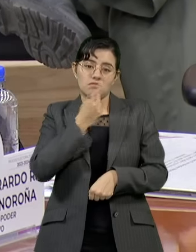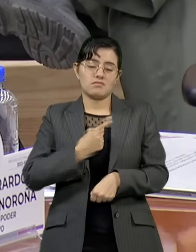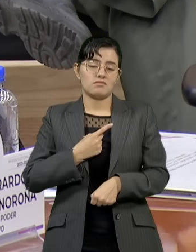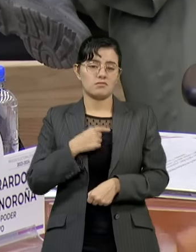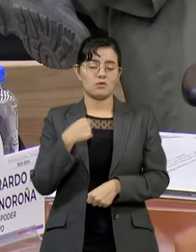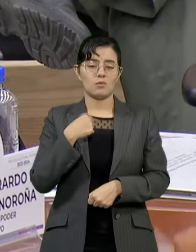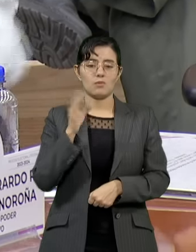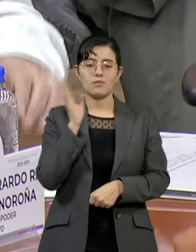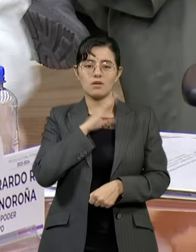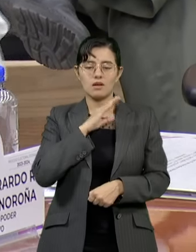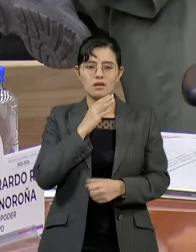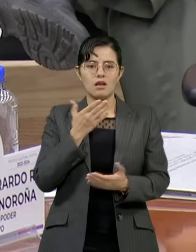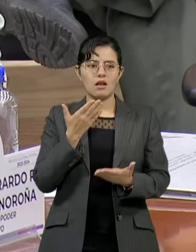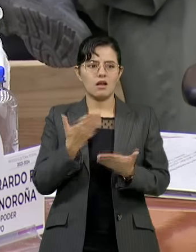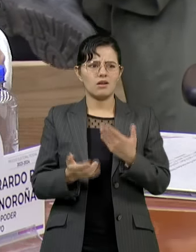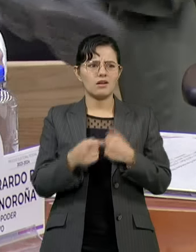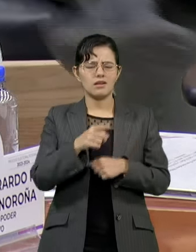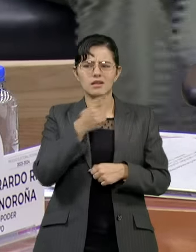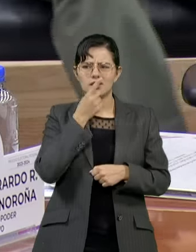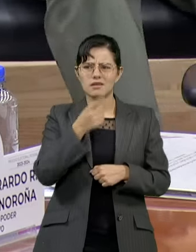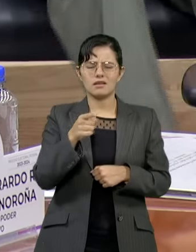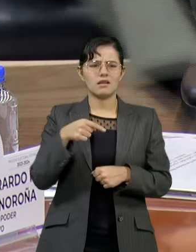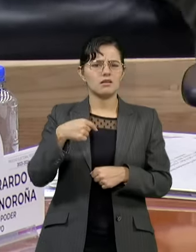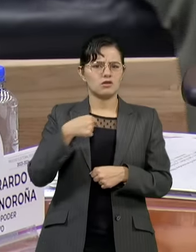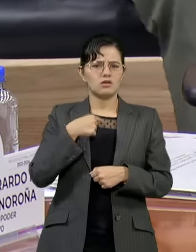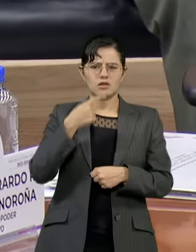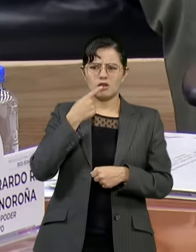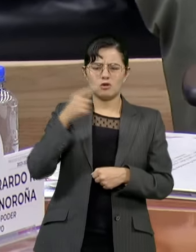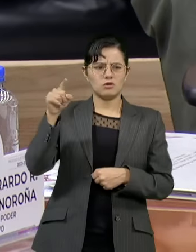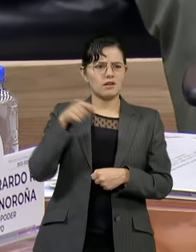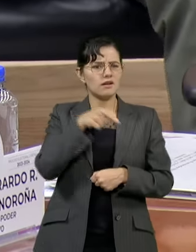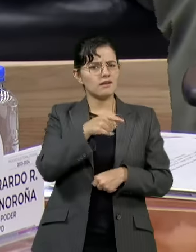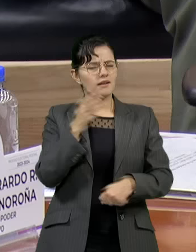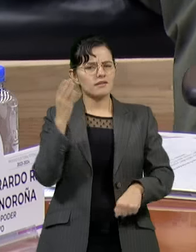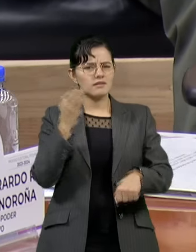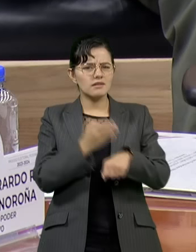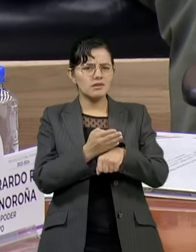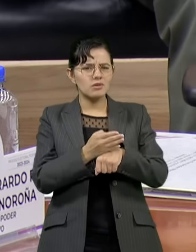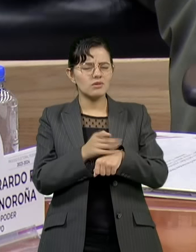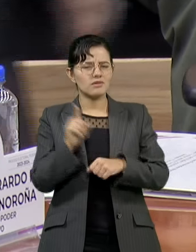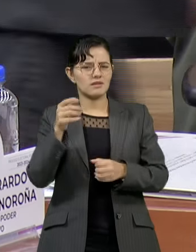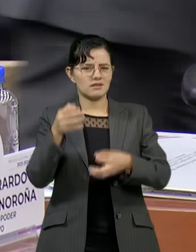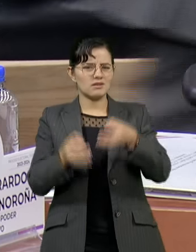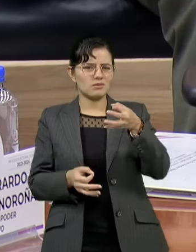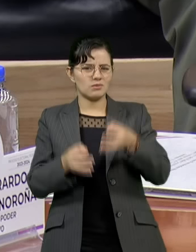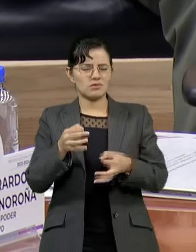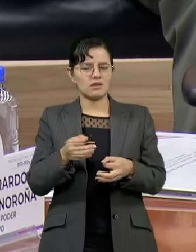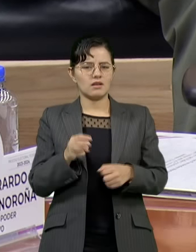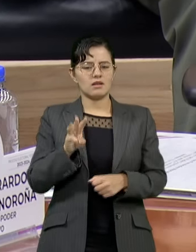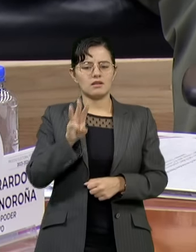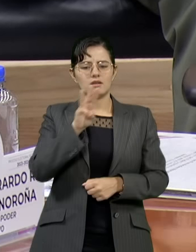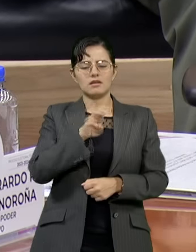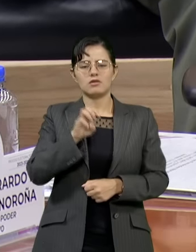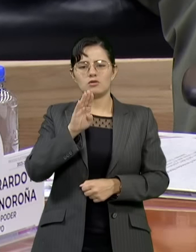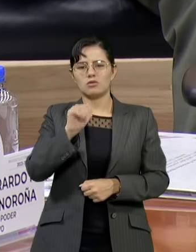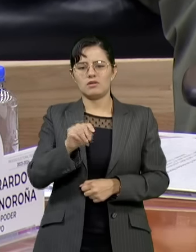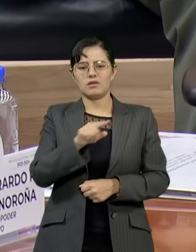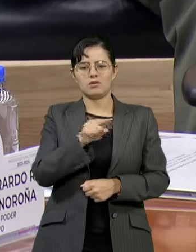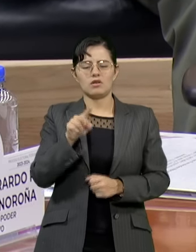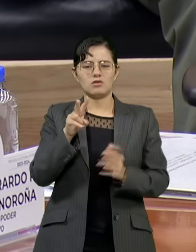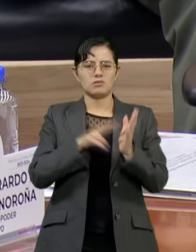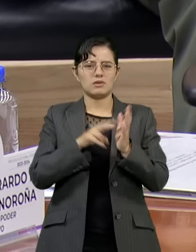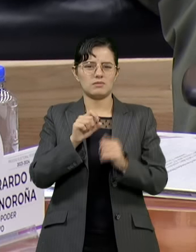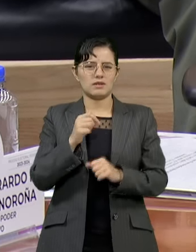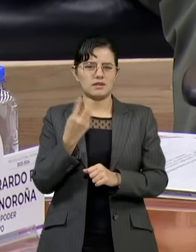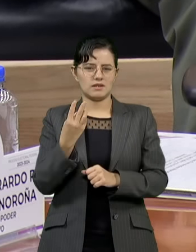violentador acaba sancionada aquí está la sentencia del tribunal 309 dial 2023